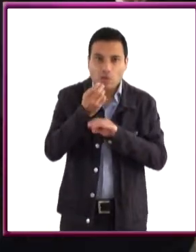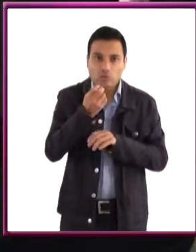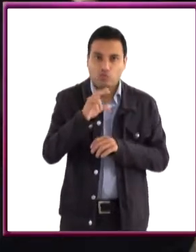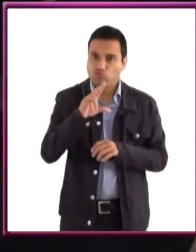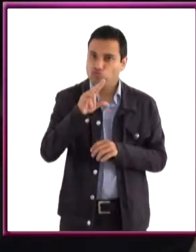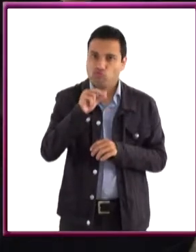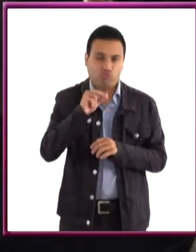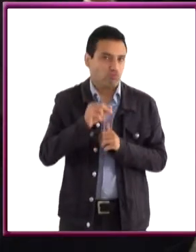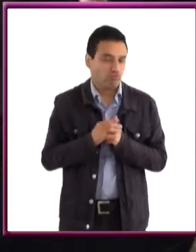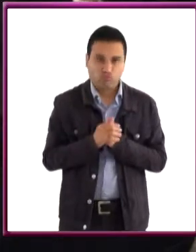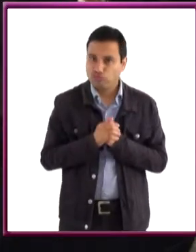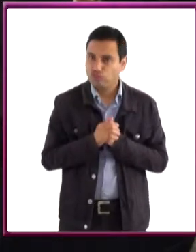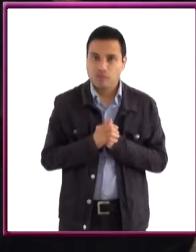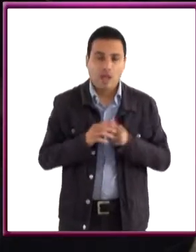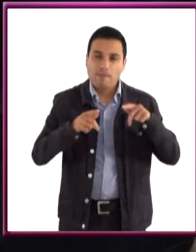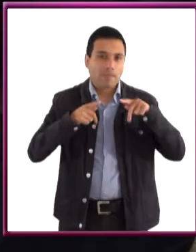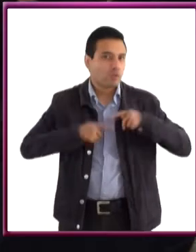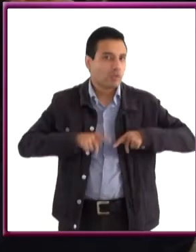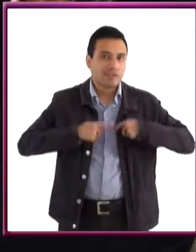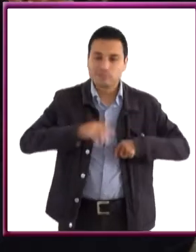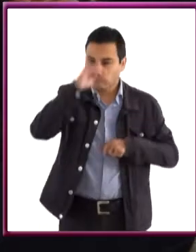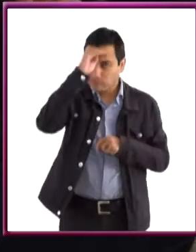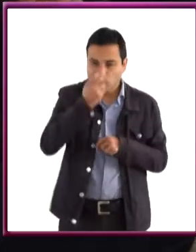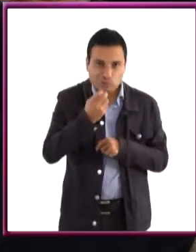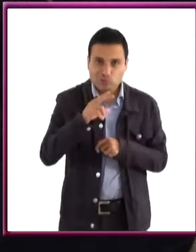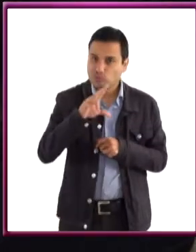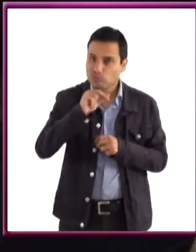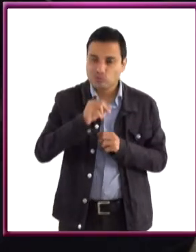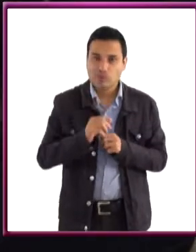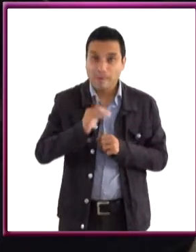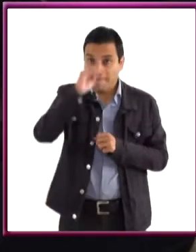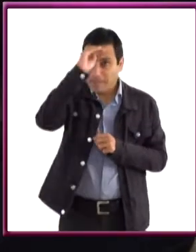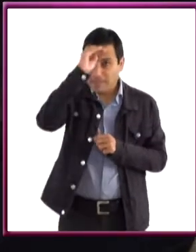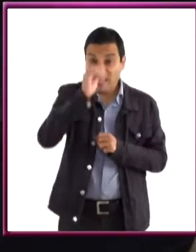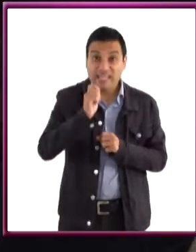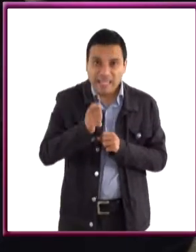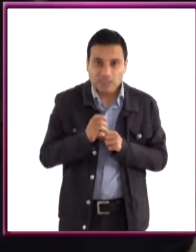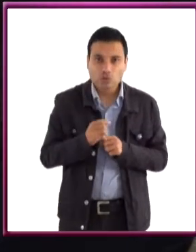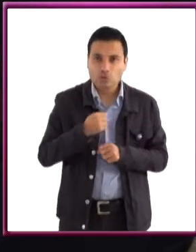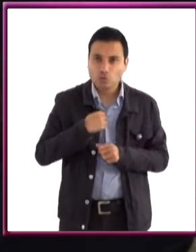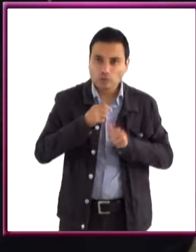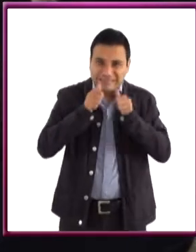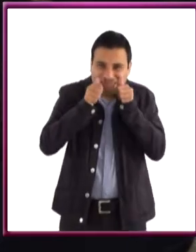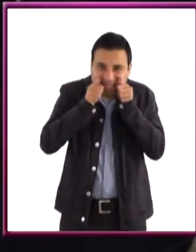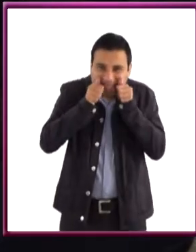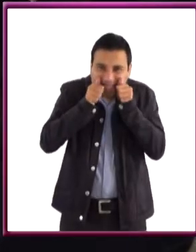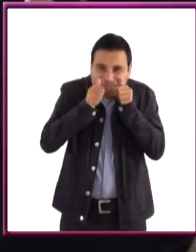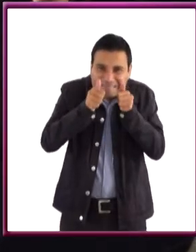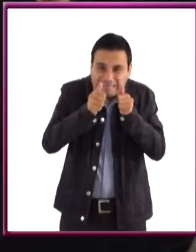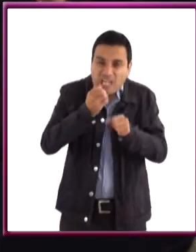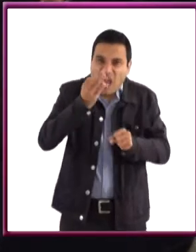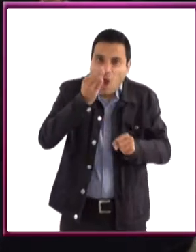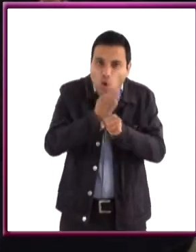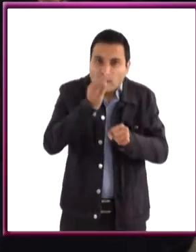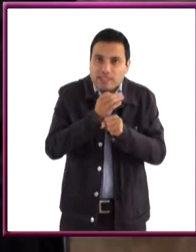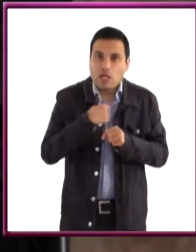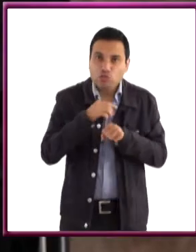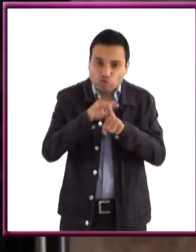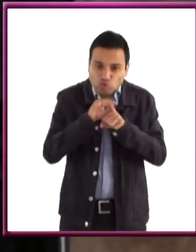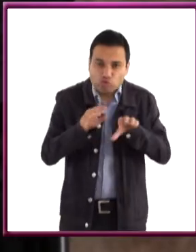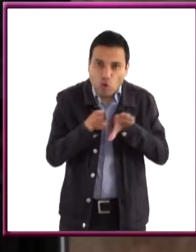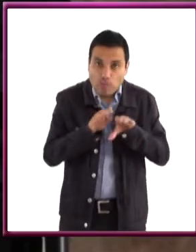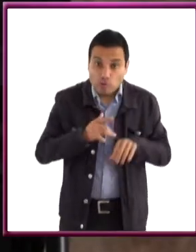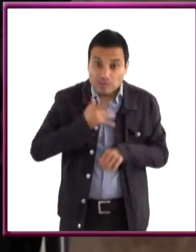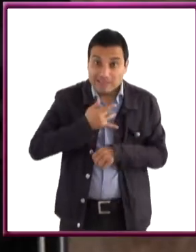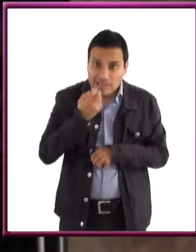que tenemos, que meditar es poner la mente en blanco. Todo lo contrario. Meditar es poner toda la atención a lo que estás viviendo. Y si